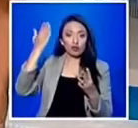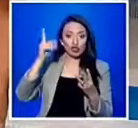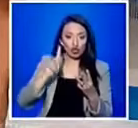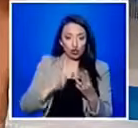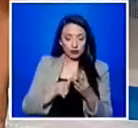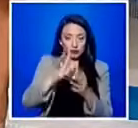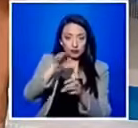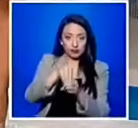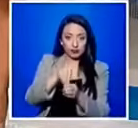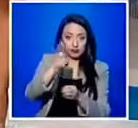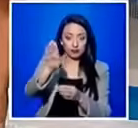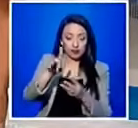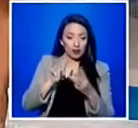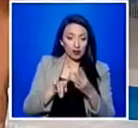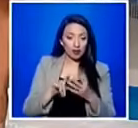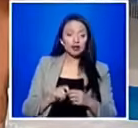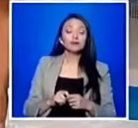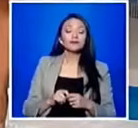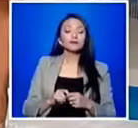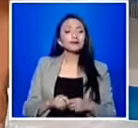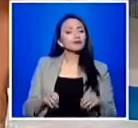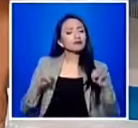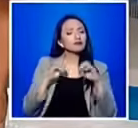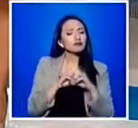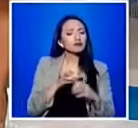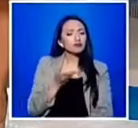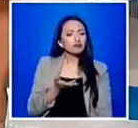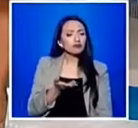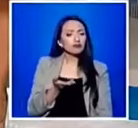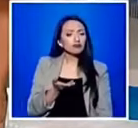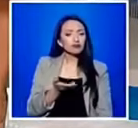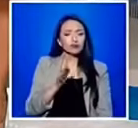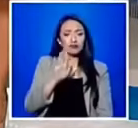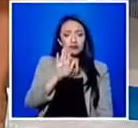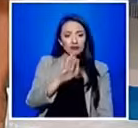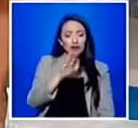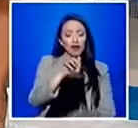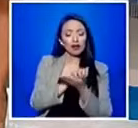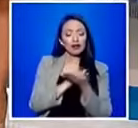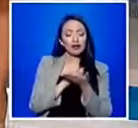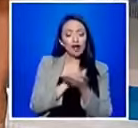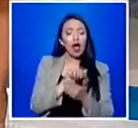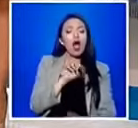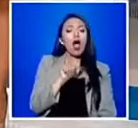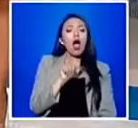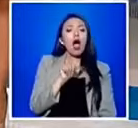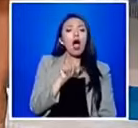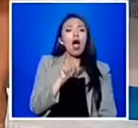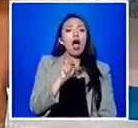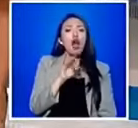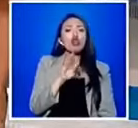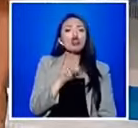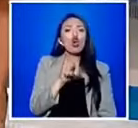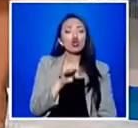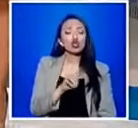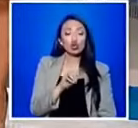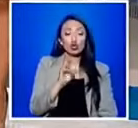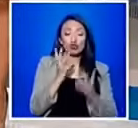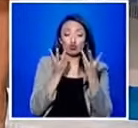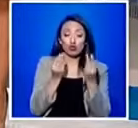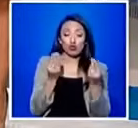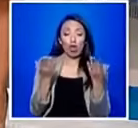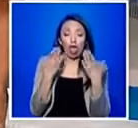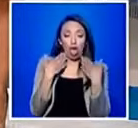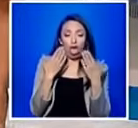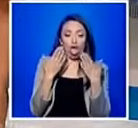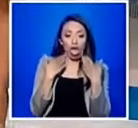administrativo de esta institución educativa. Y algo que también nos ha llamado la atención es que, claro, San Antonio de Pichincha es una zona árida, una zona de mucho